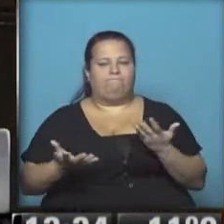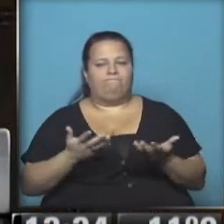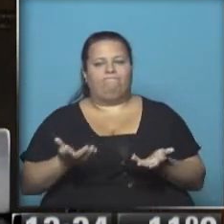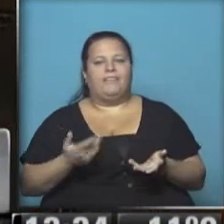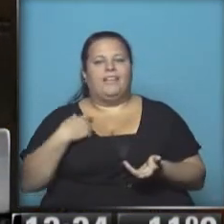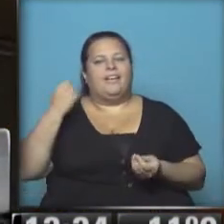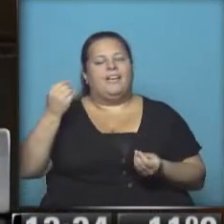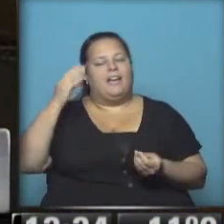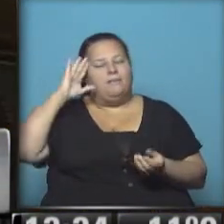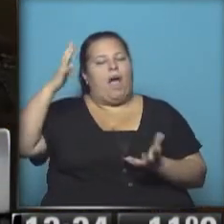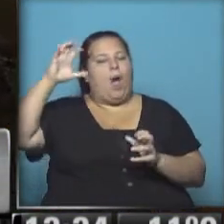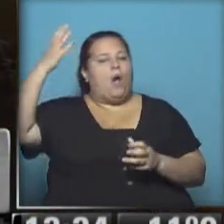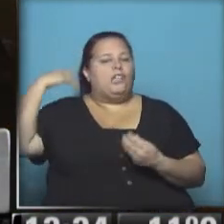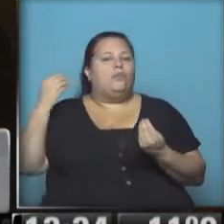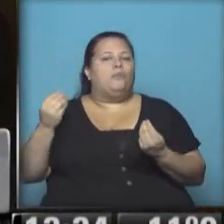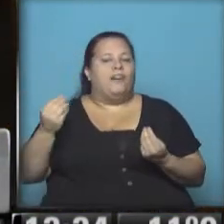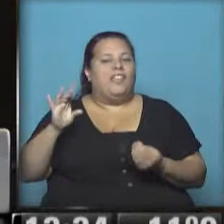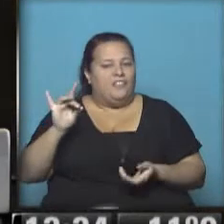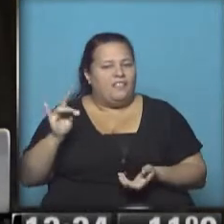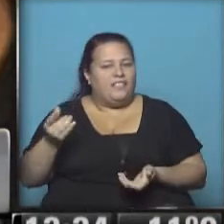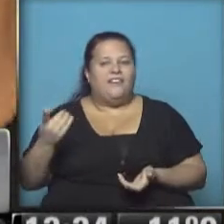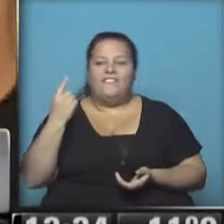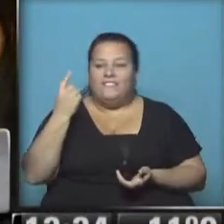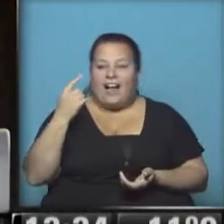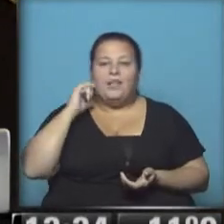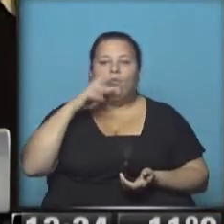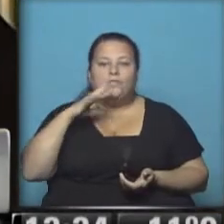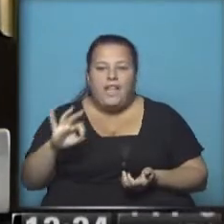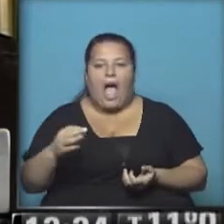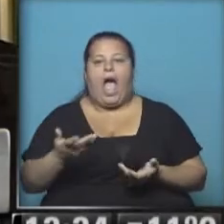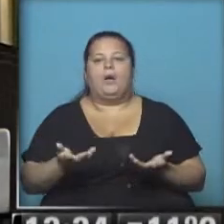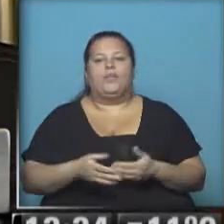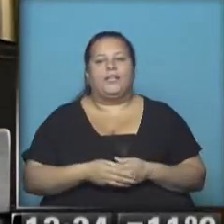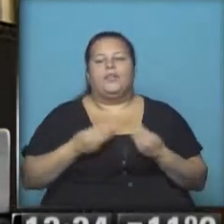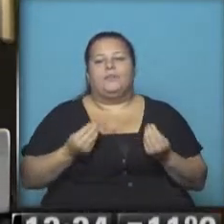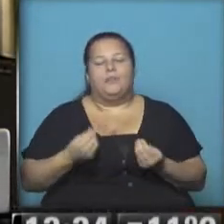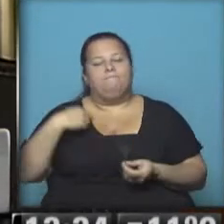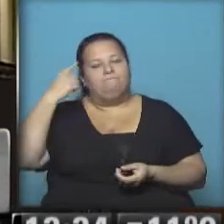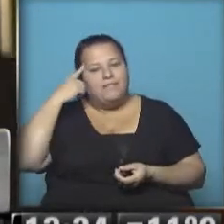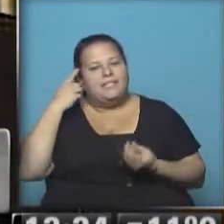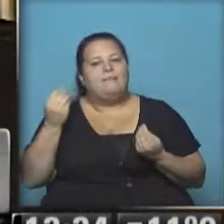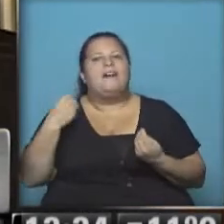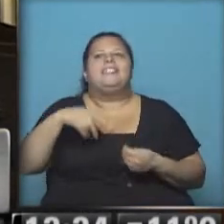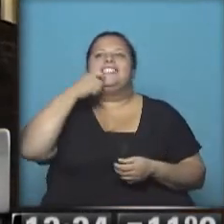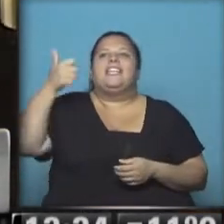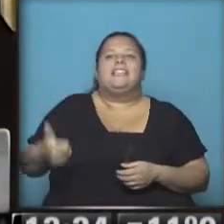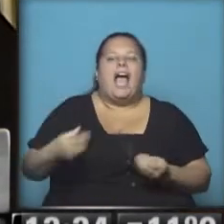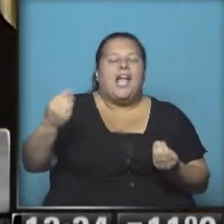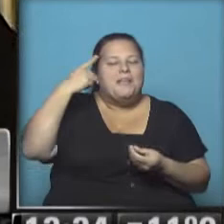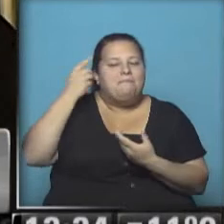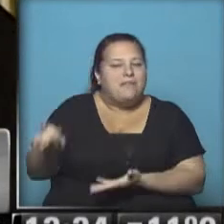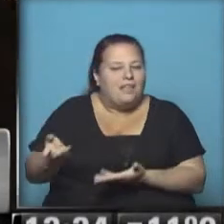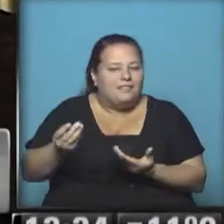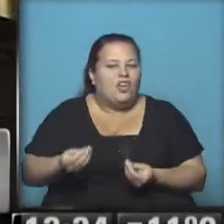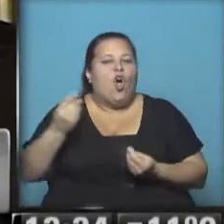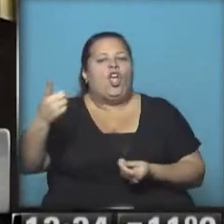y traer el recuerdo de eso porque falta Gustavo y porque nos pensamos qué pensaría Gustavo de esto, ¿no?